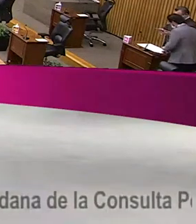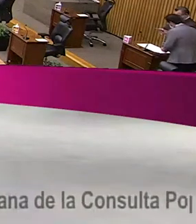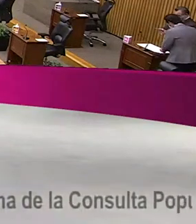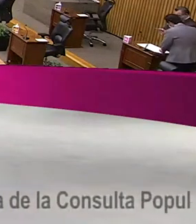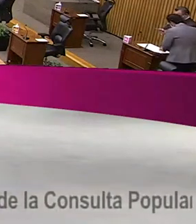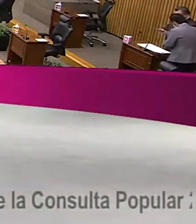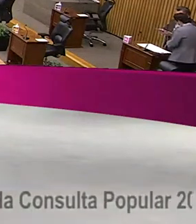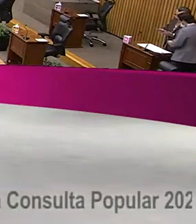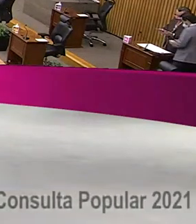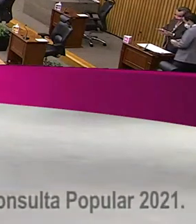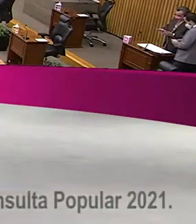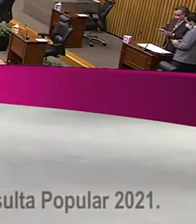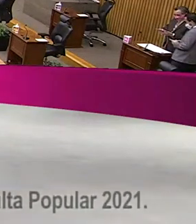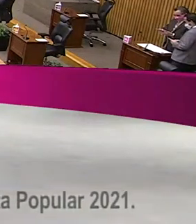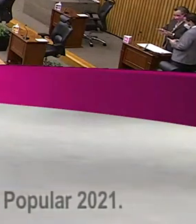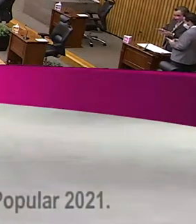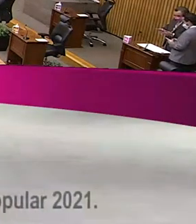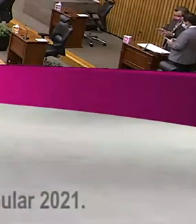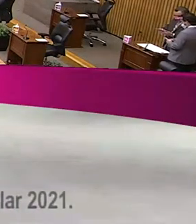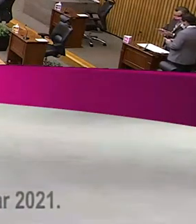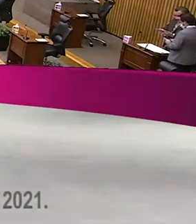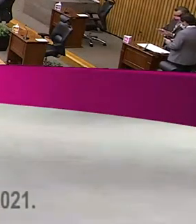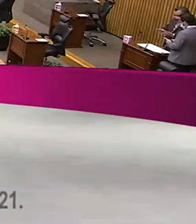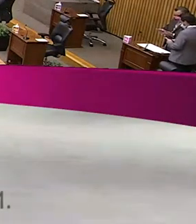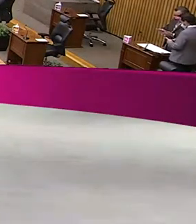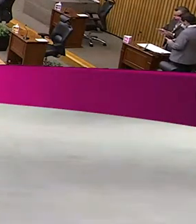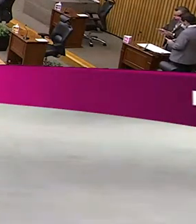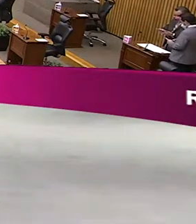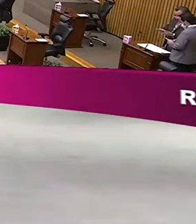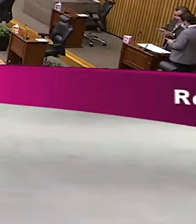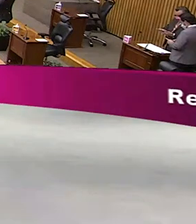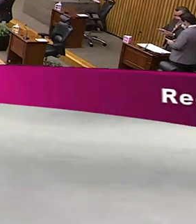e y nada